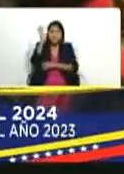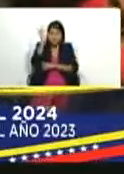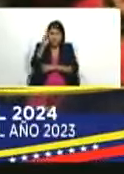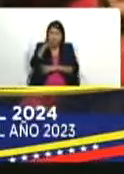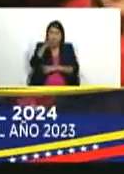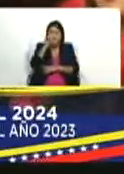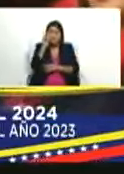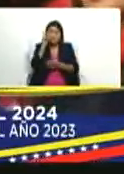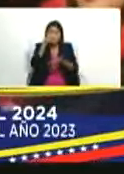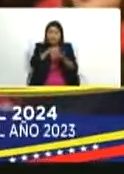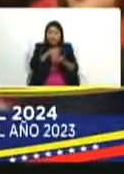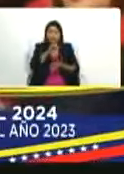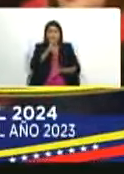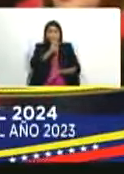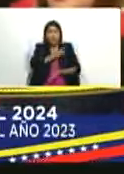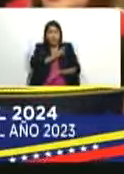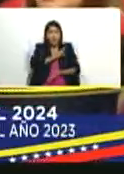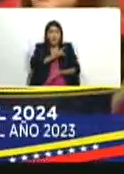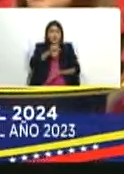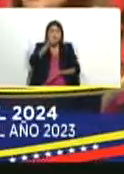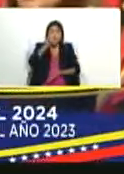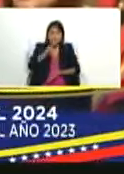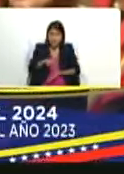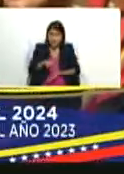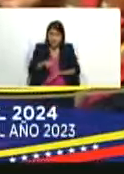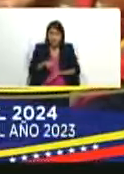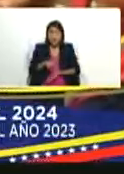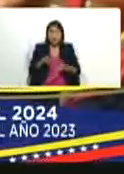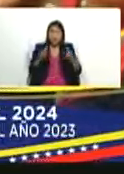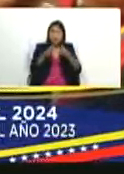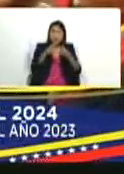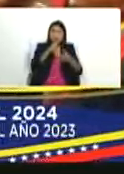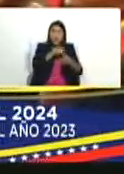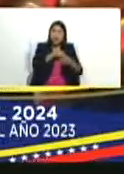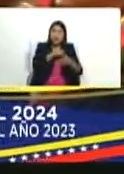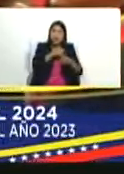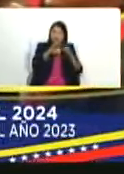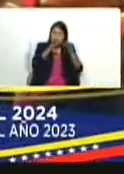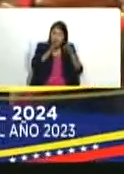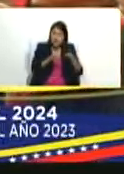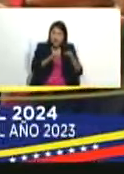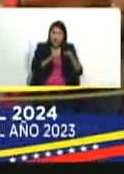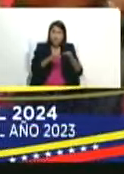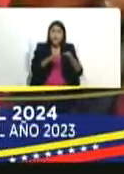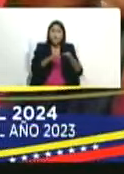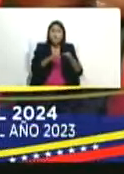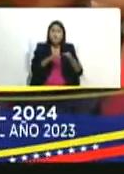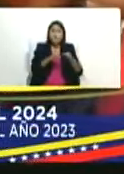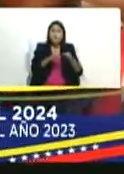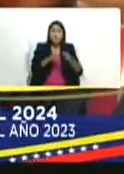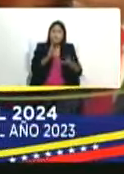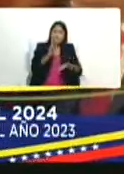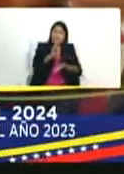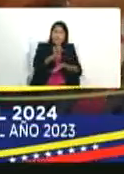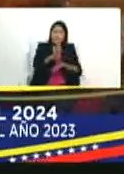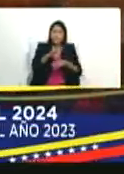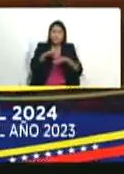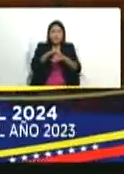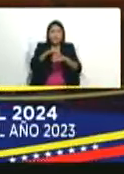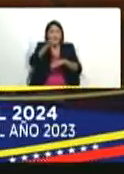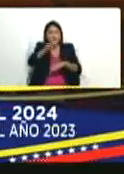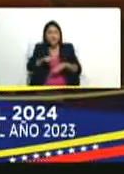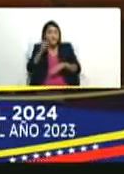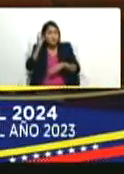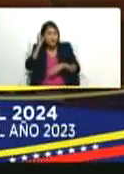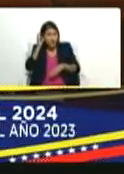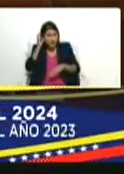Bolivia. Del mismo modo, formamos parte de la delegación oficial presidida por la ministra del Poder Popular para la Mujer y la Igualdad de